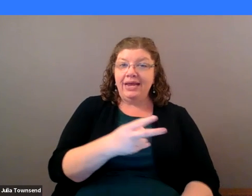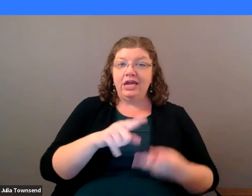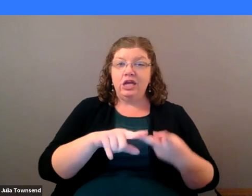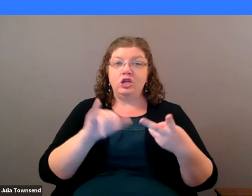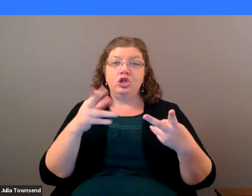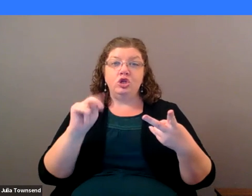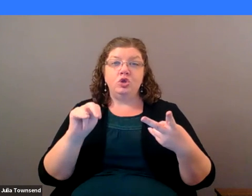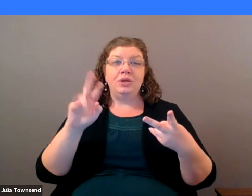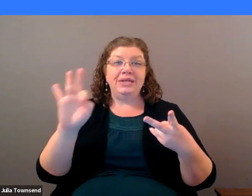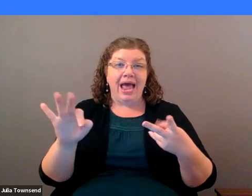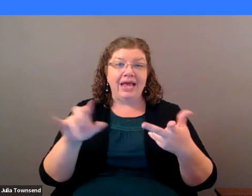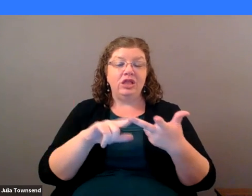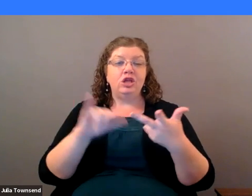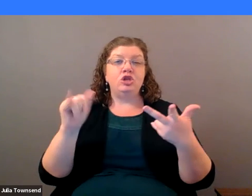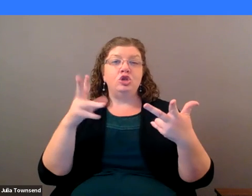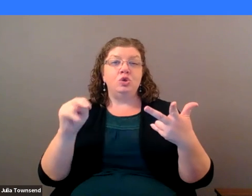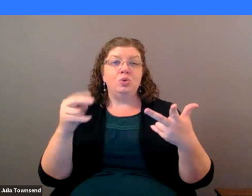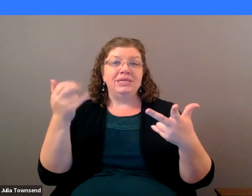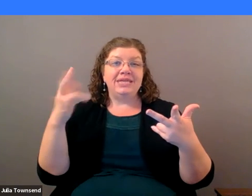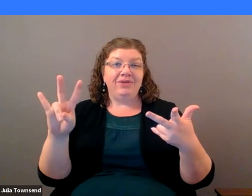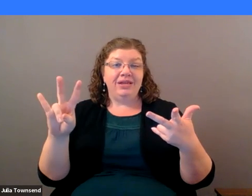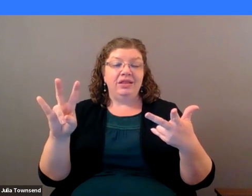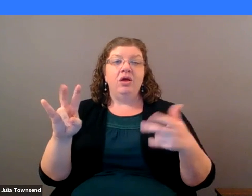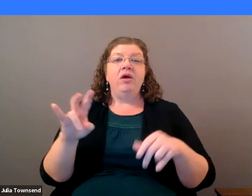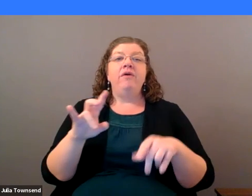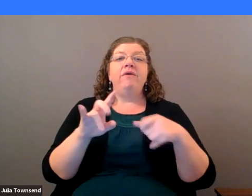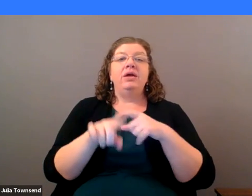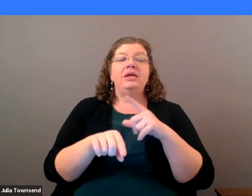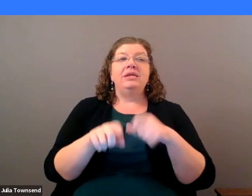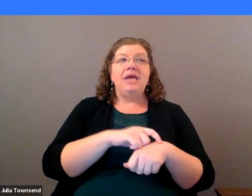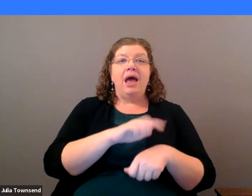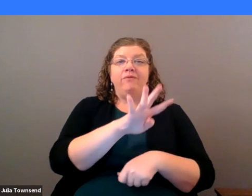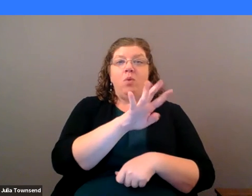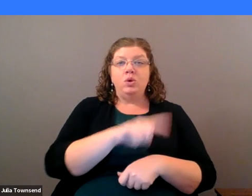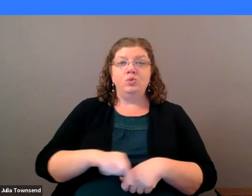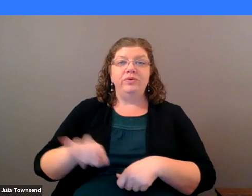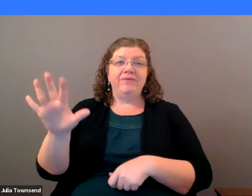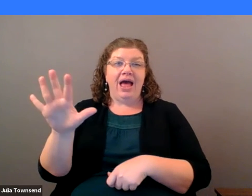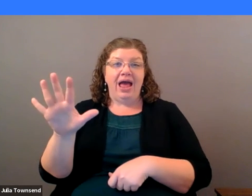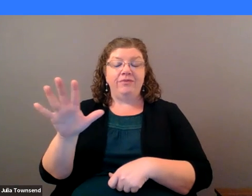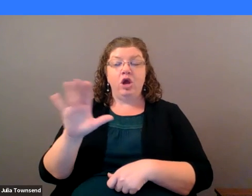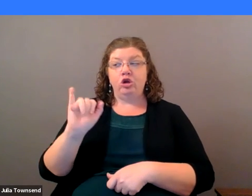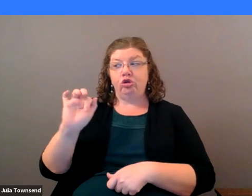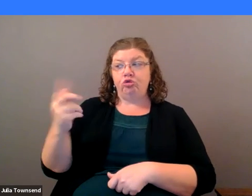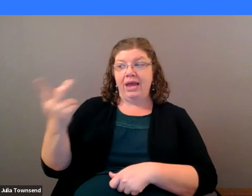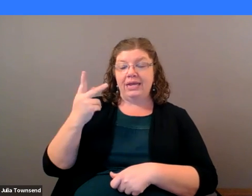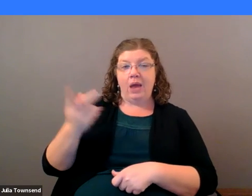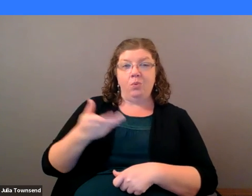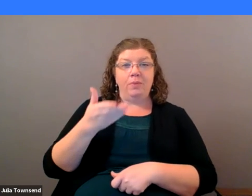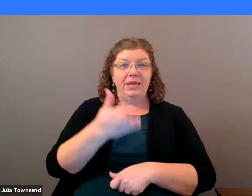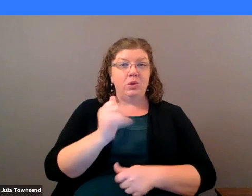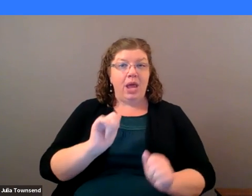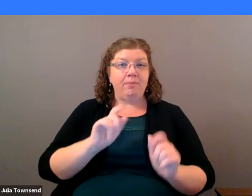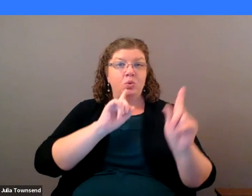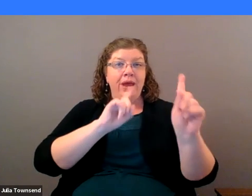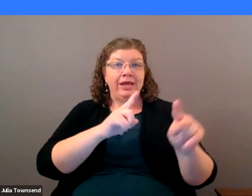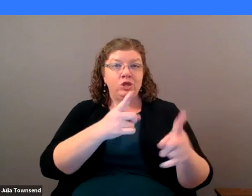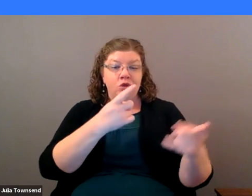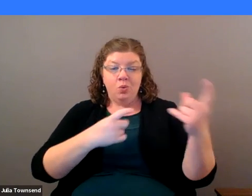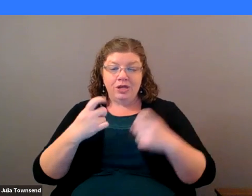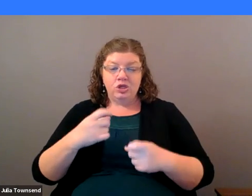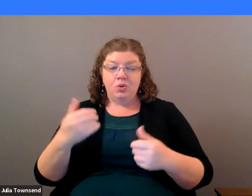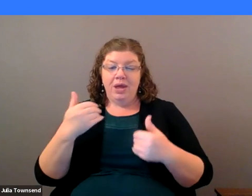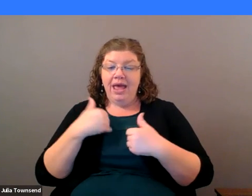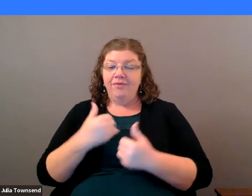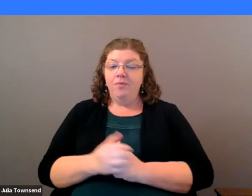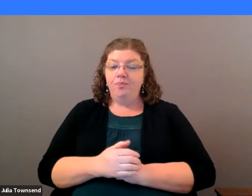y 17 de junio de 4 a 5 de la tarde. Craig y yo vamos a estar ahí y vamos a poder contestar cualquier pregunta que tengan